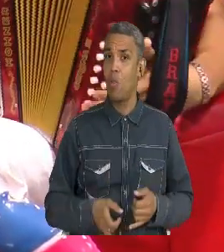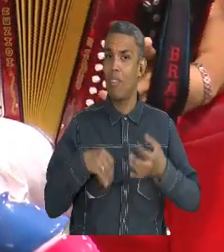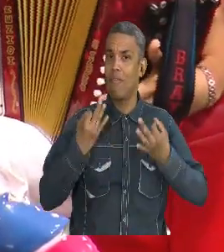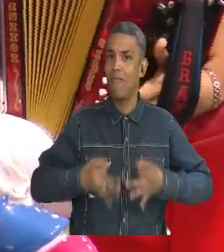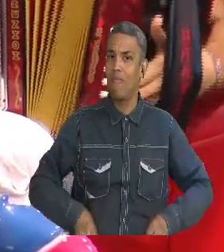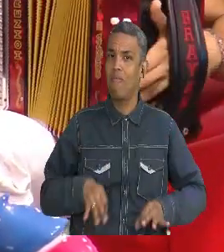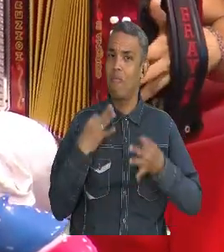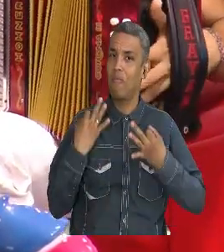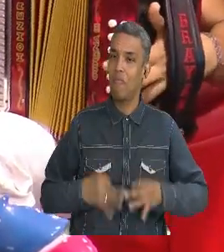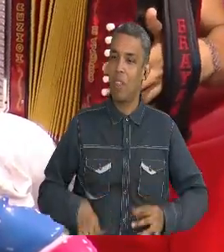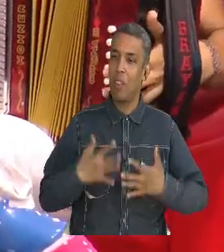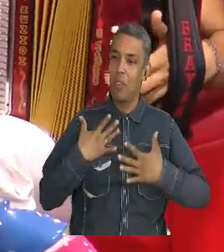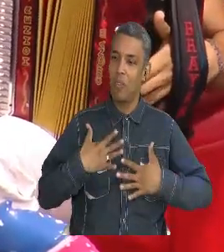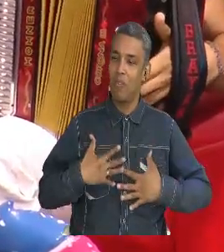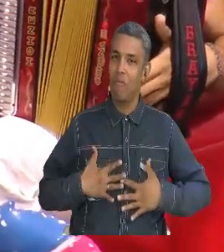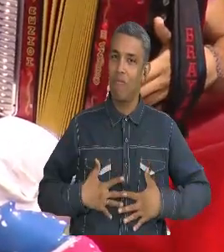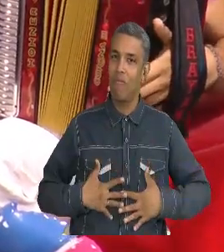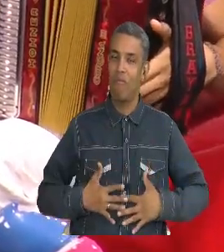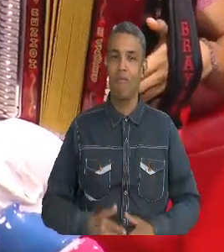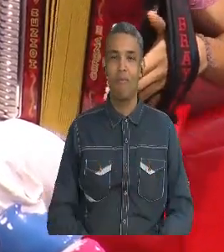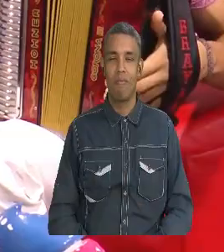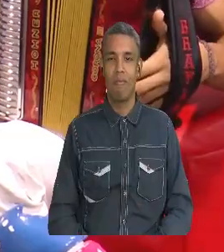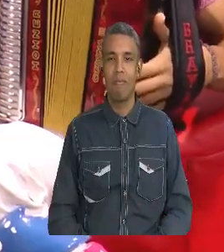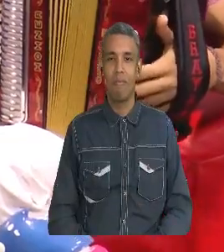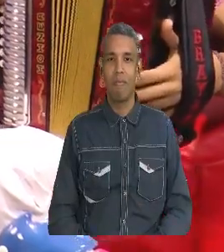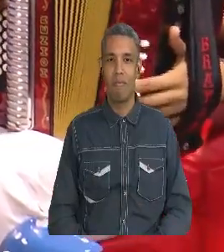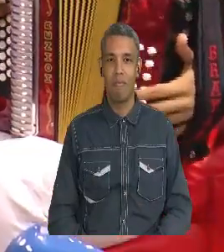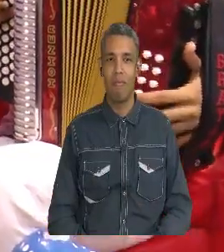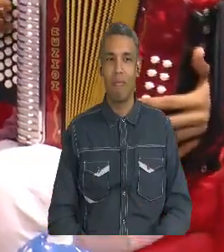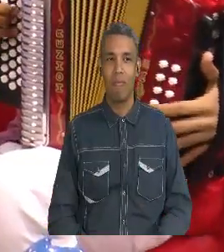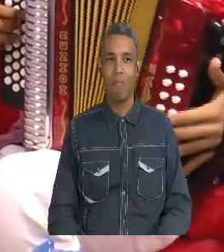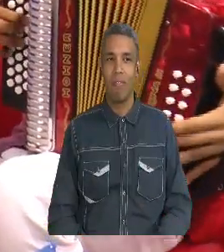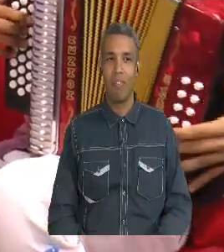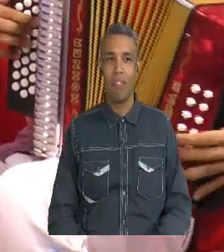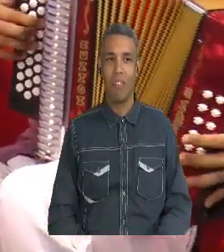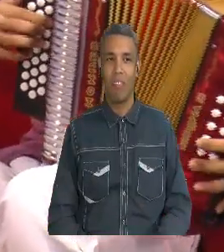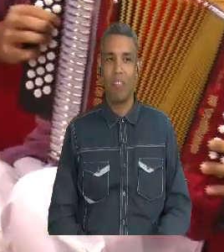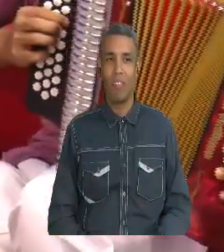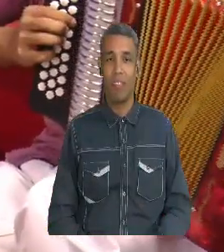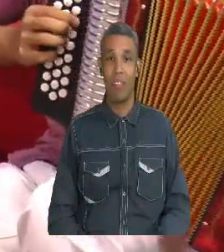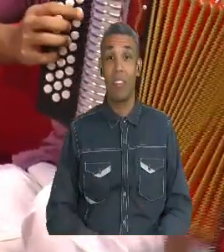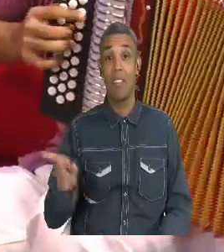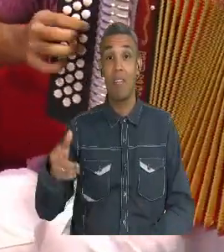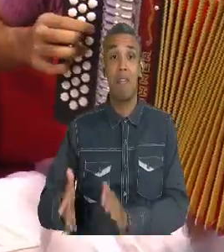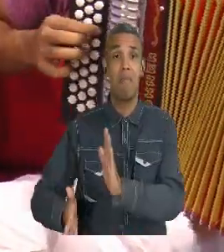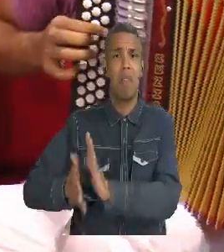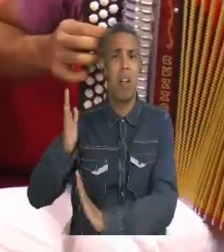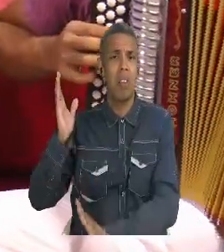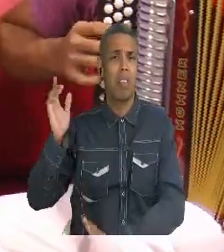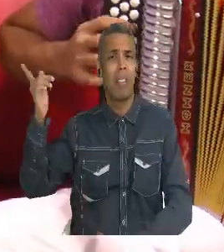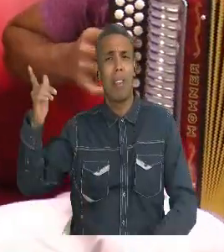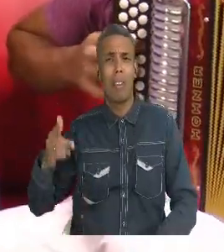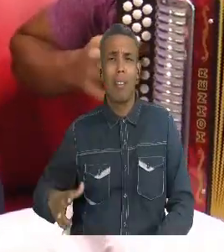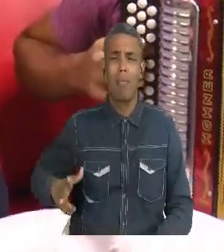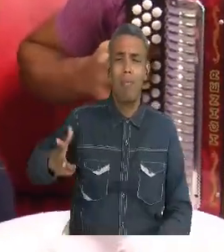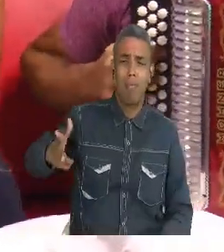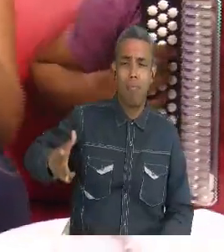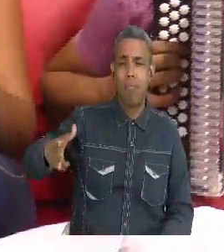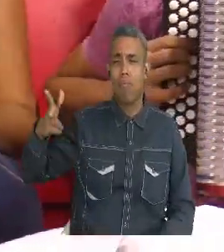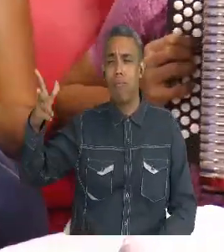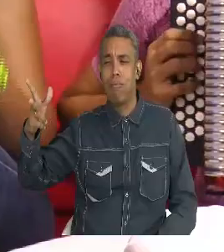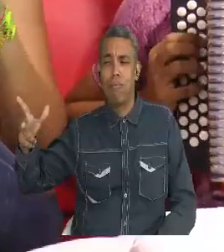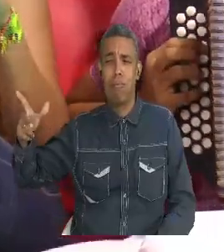más complaciente. Ay, por un viajecito que hizo al extranjero, vino transformada y no quería ni